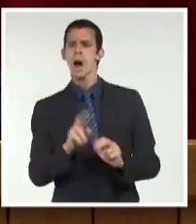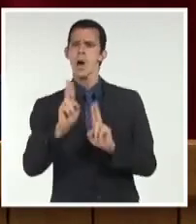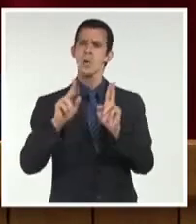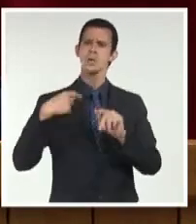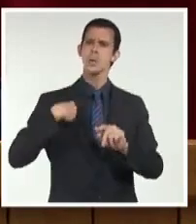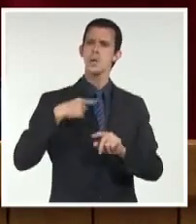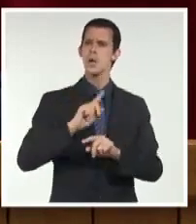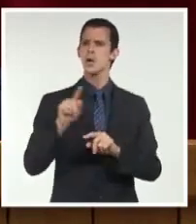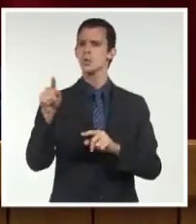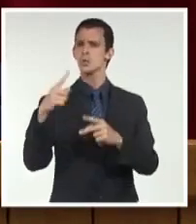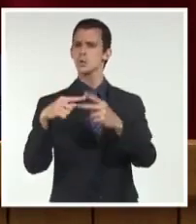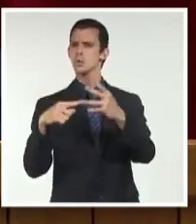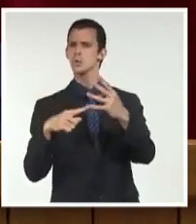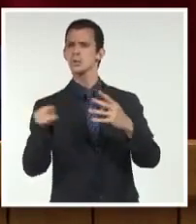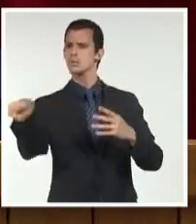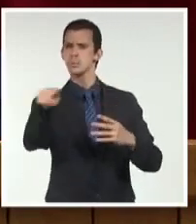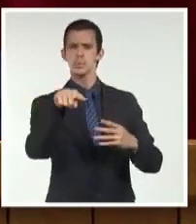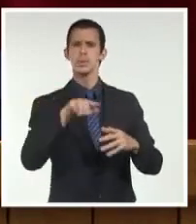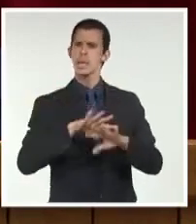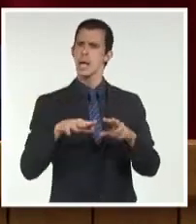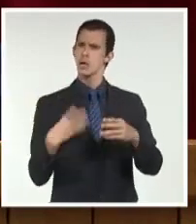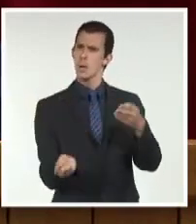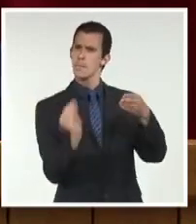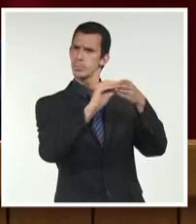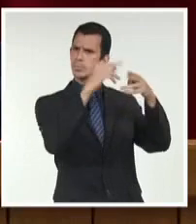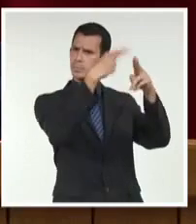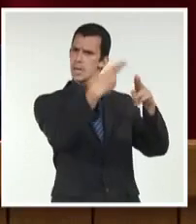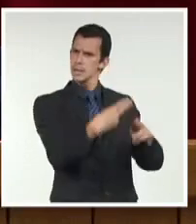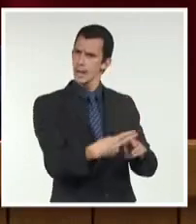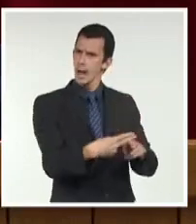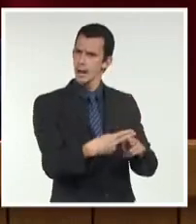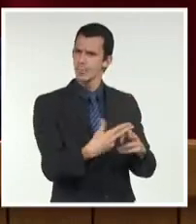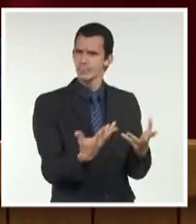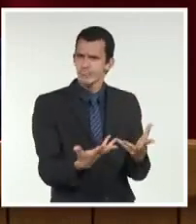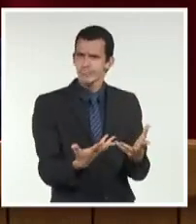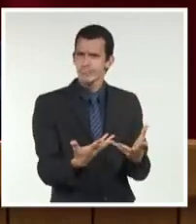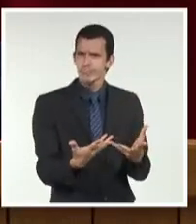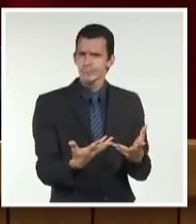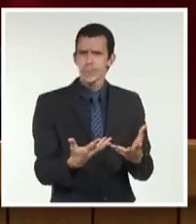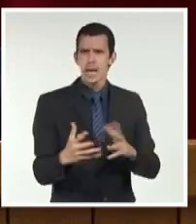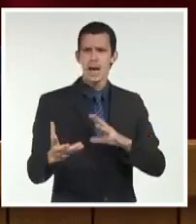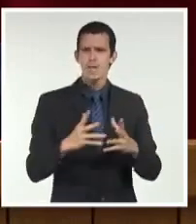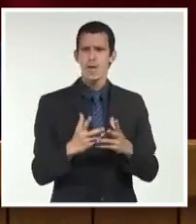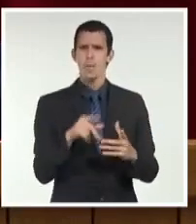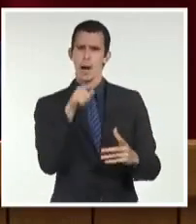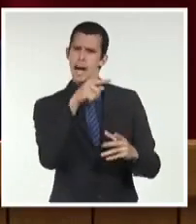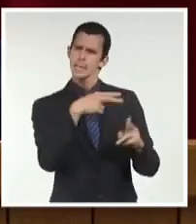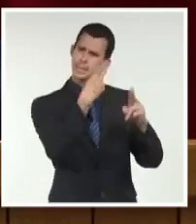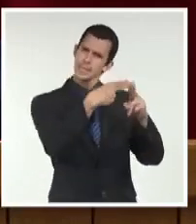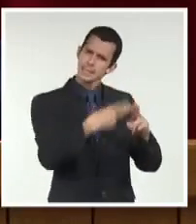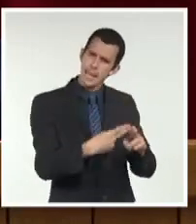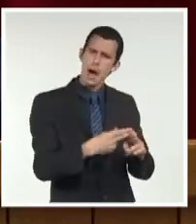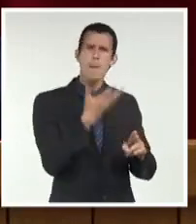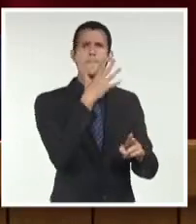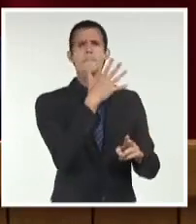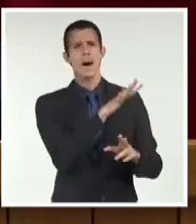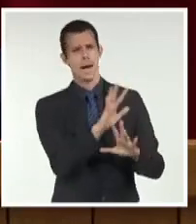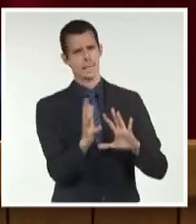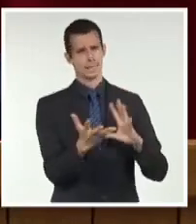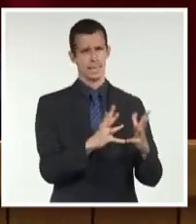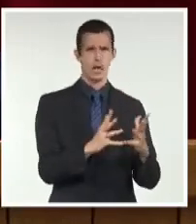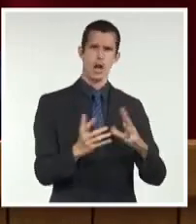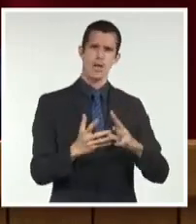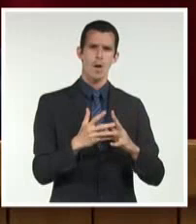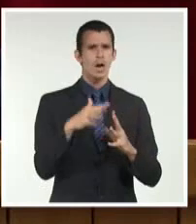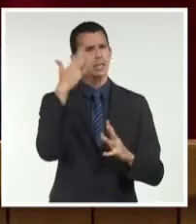sus acusaciones. Utiliza esta lista el Departamento de Estado y otras similares como instrumentos de coerción